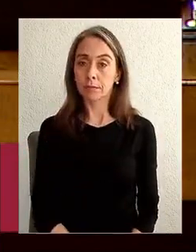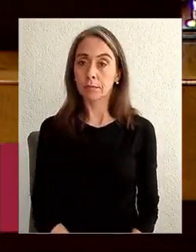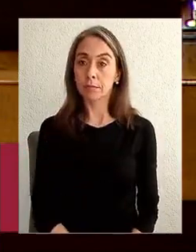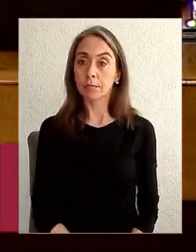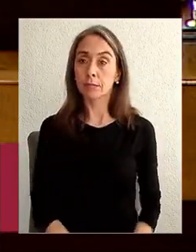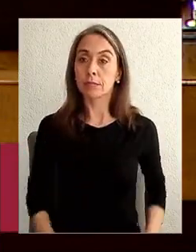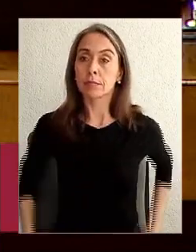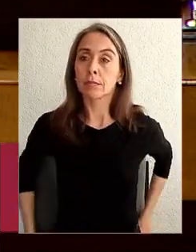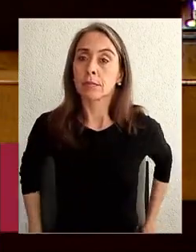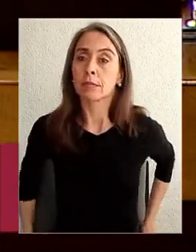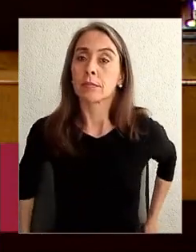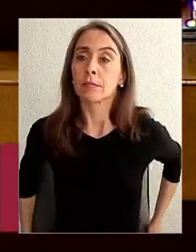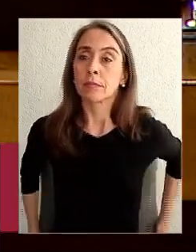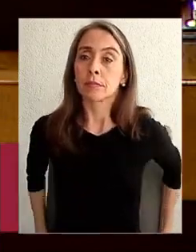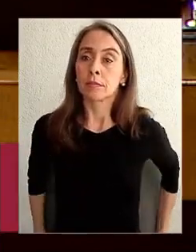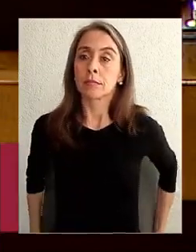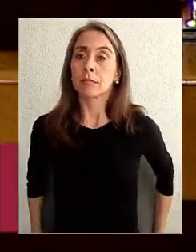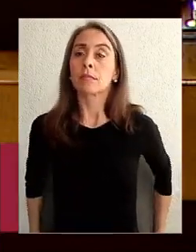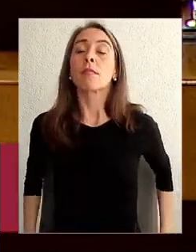ofrece la palabra.